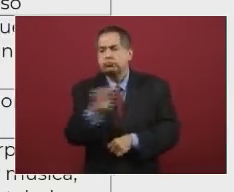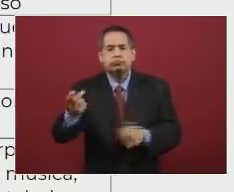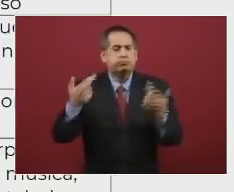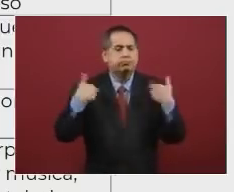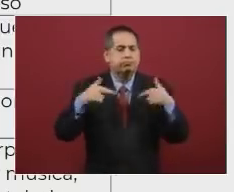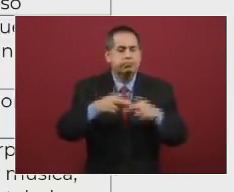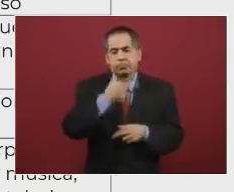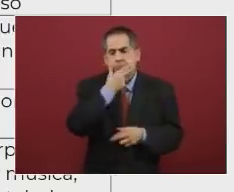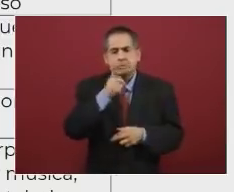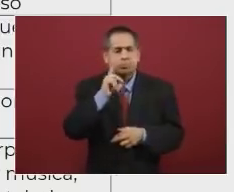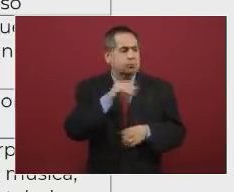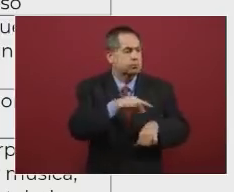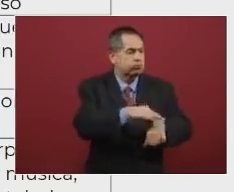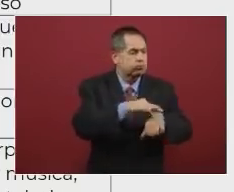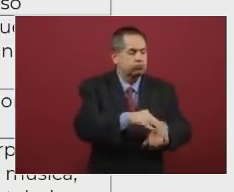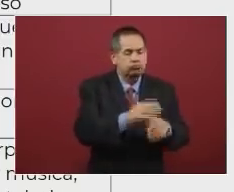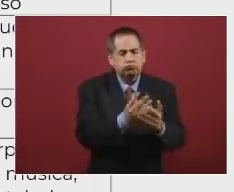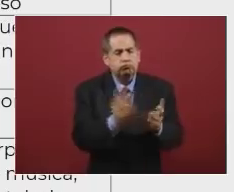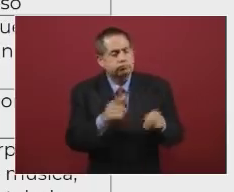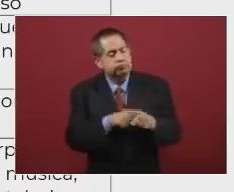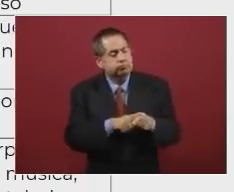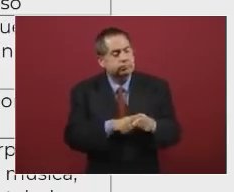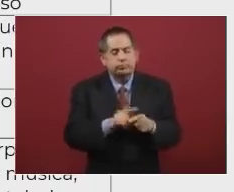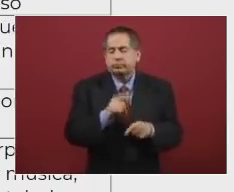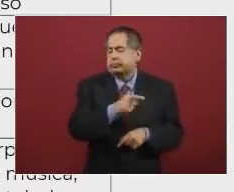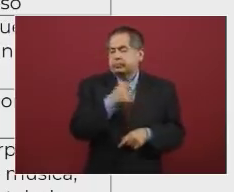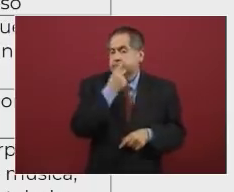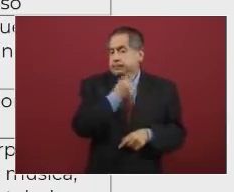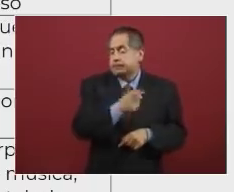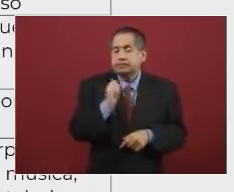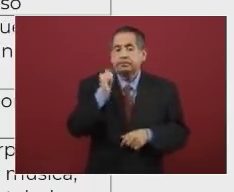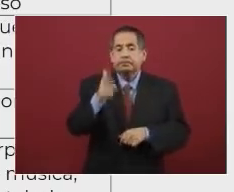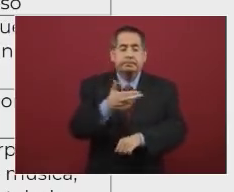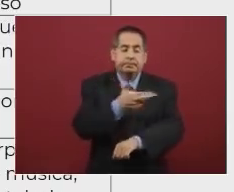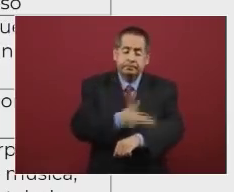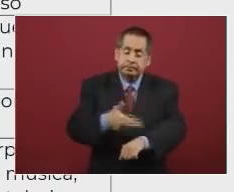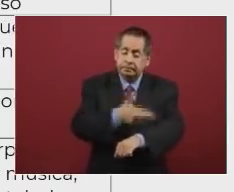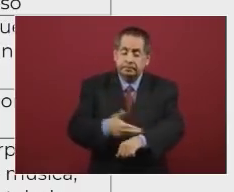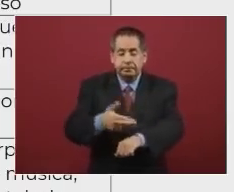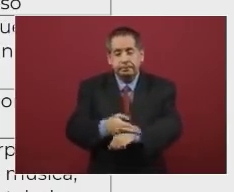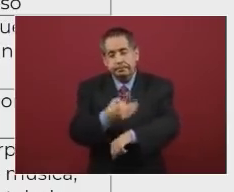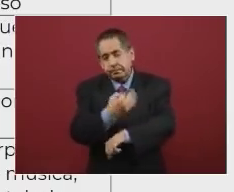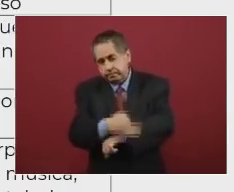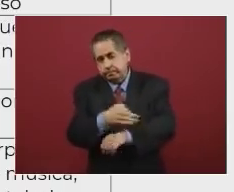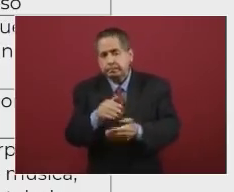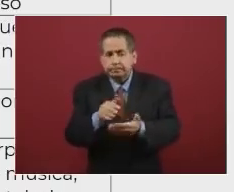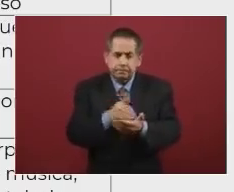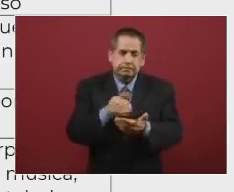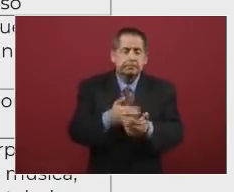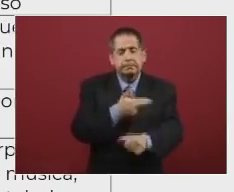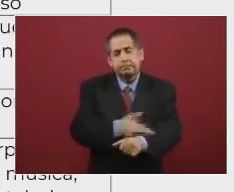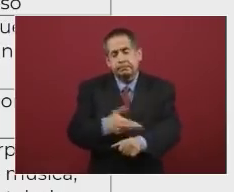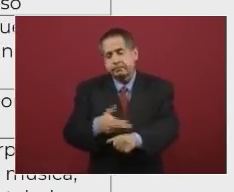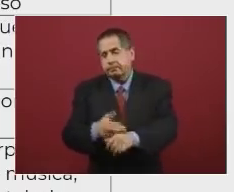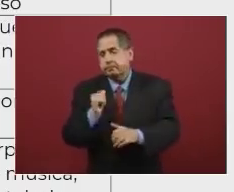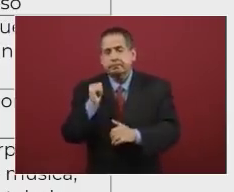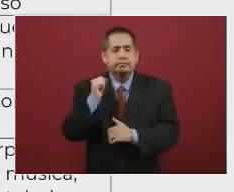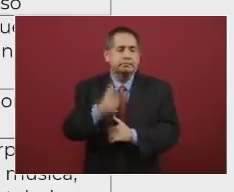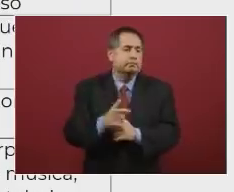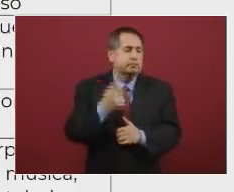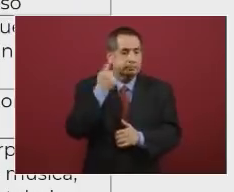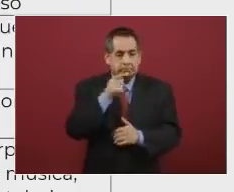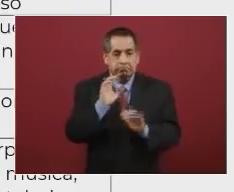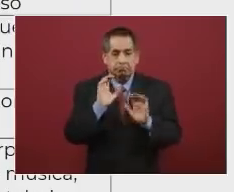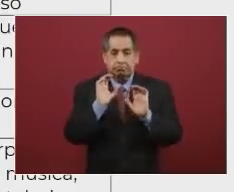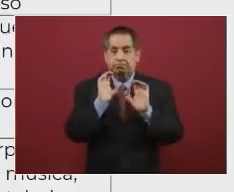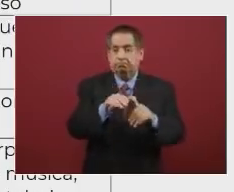y maestros que cualquier trámite que quieren realizar, ya sea desde el ingreso